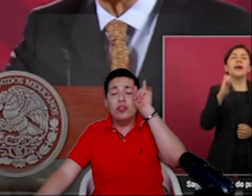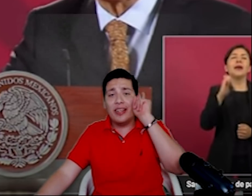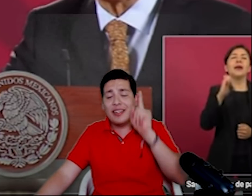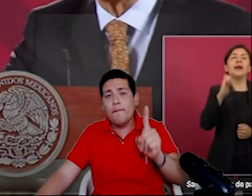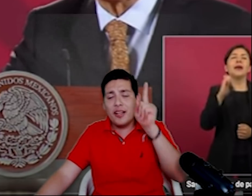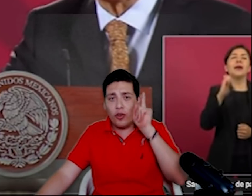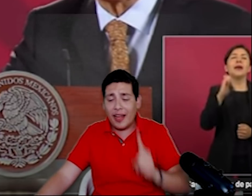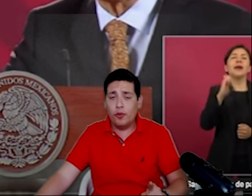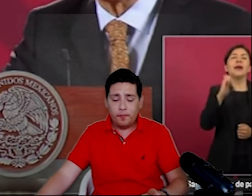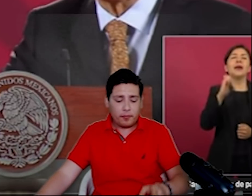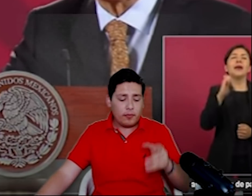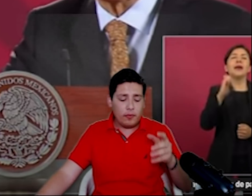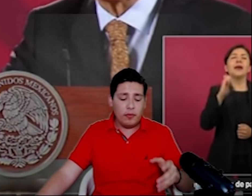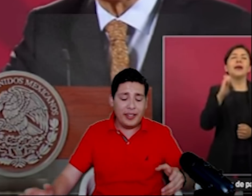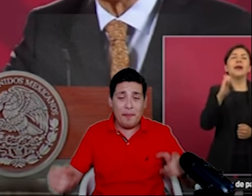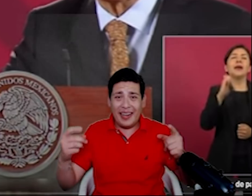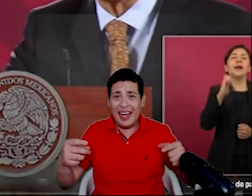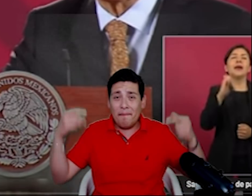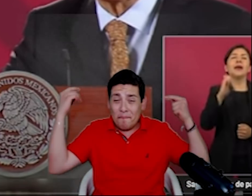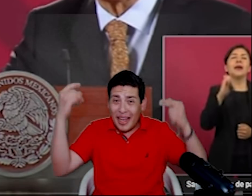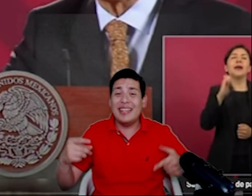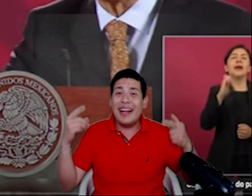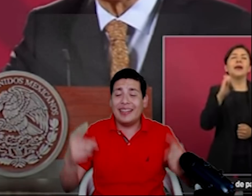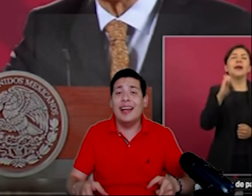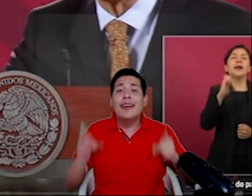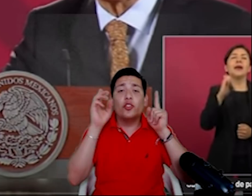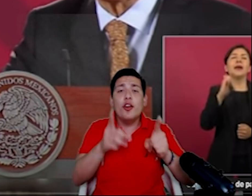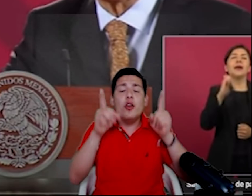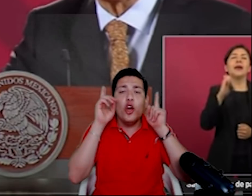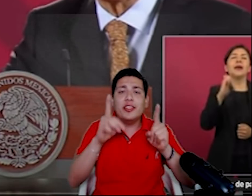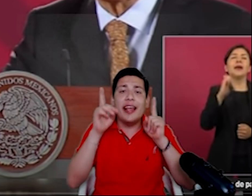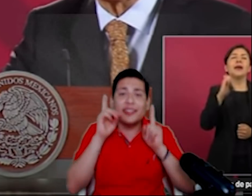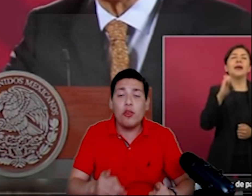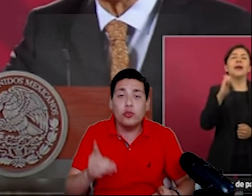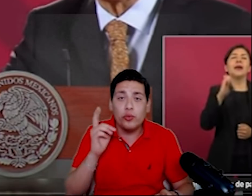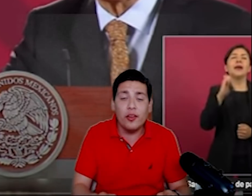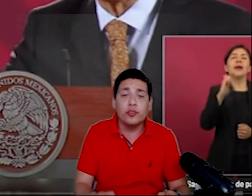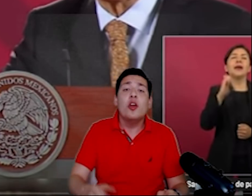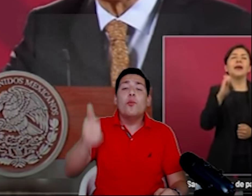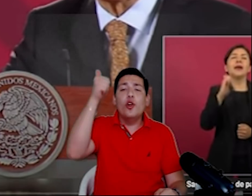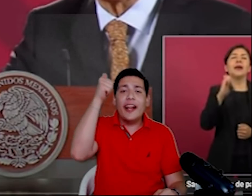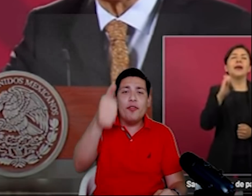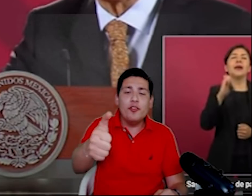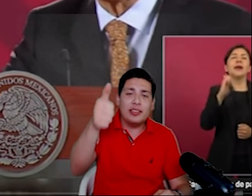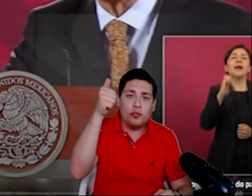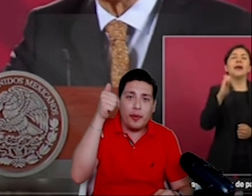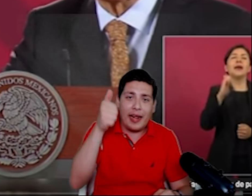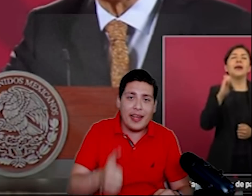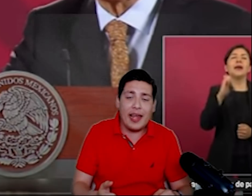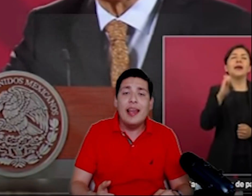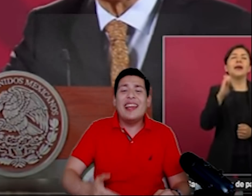y los que están presionando de manera más directa son los Estados Unidos, vulnerando